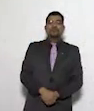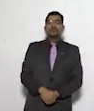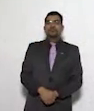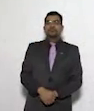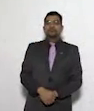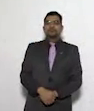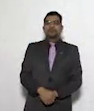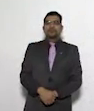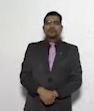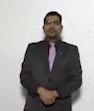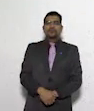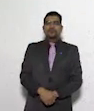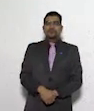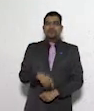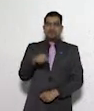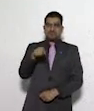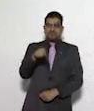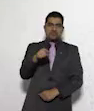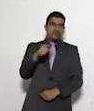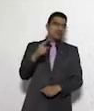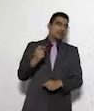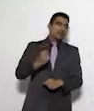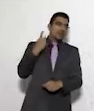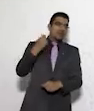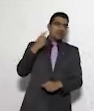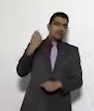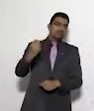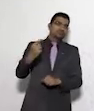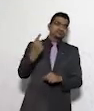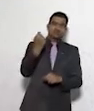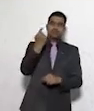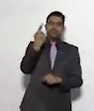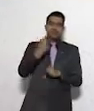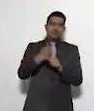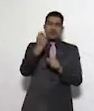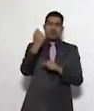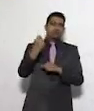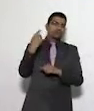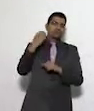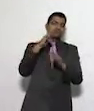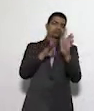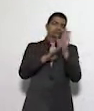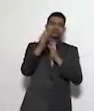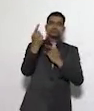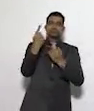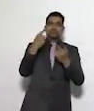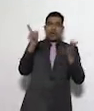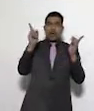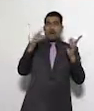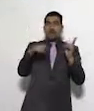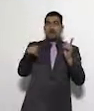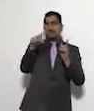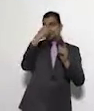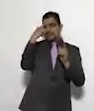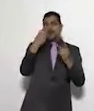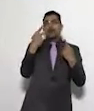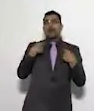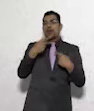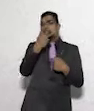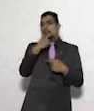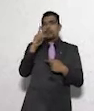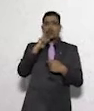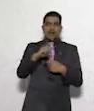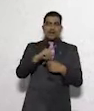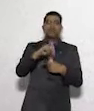El éxito de esta primera edición de este encuentro, que también contó con la participación de conferencistas nacionales